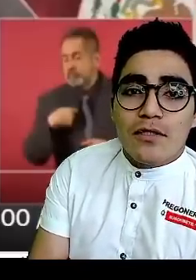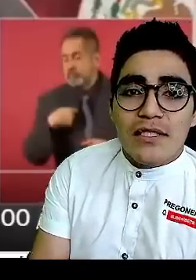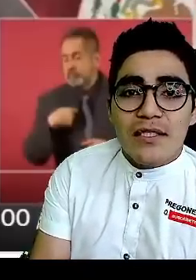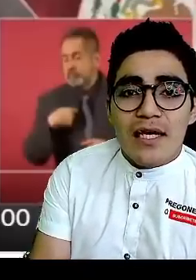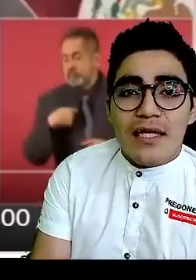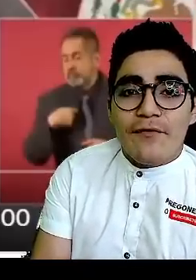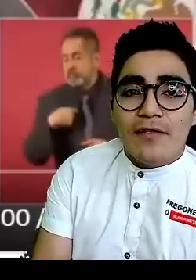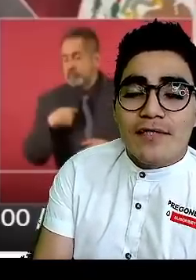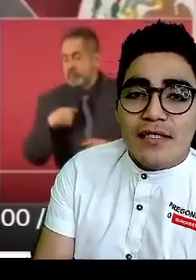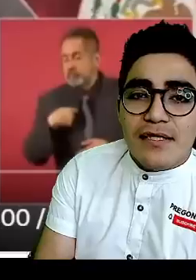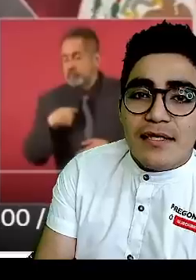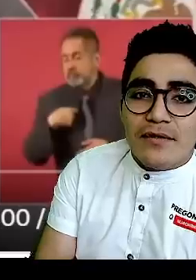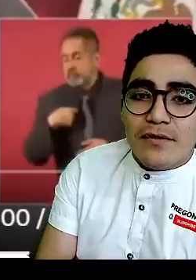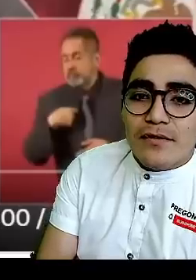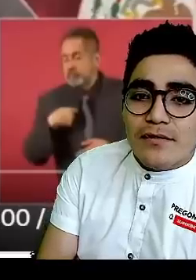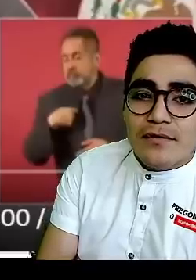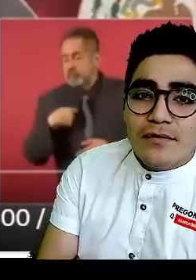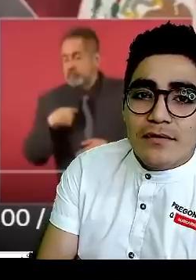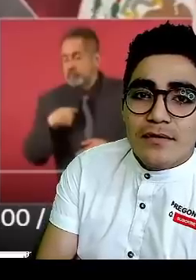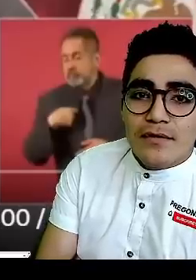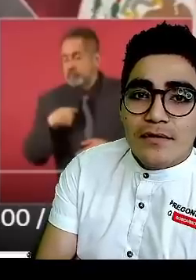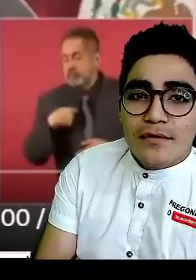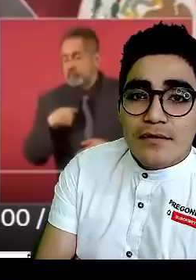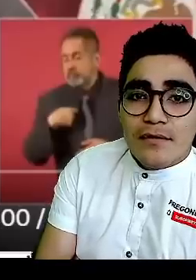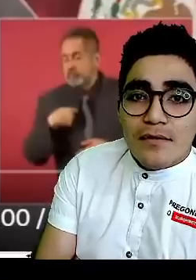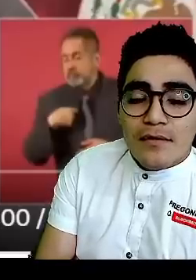algunos decían que fueron 600